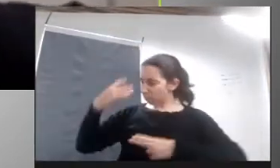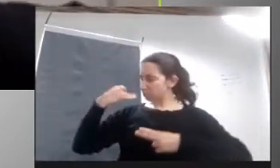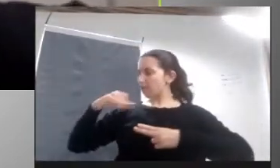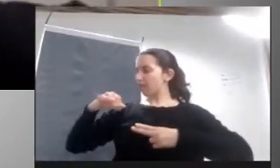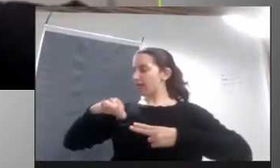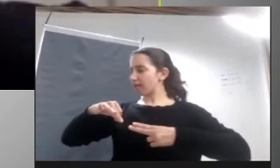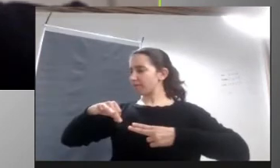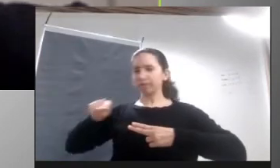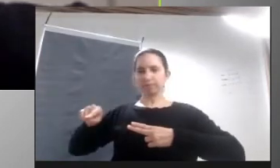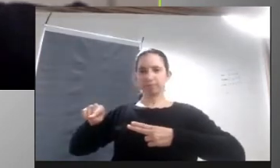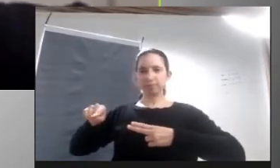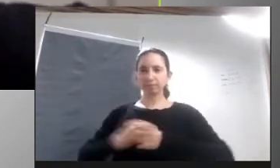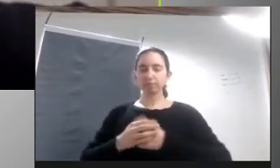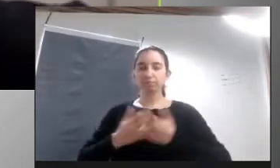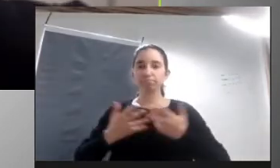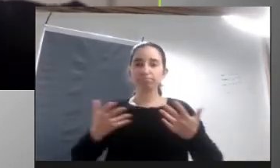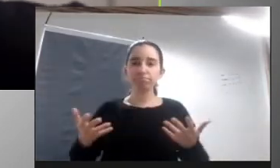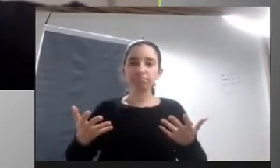digamos,